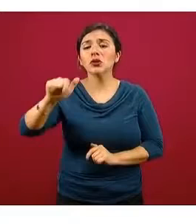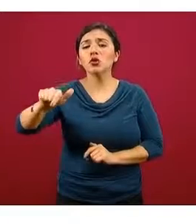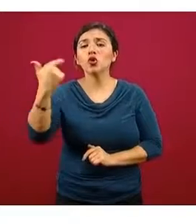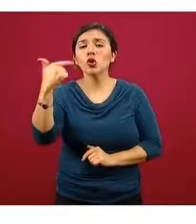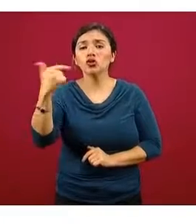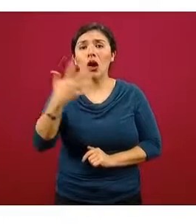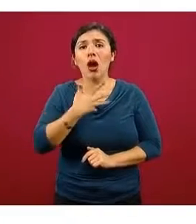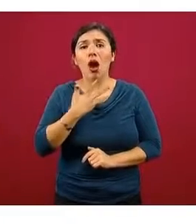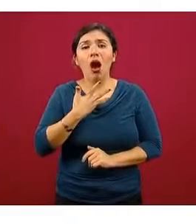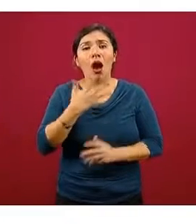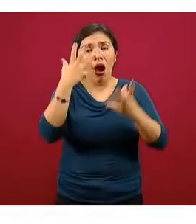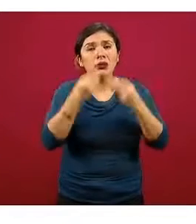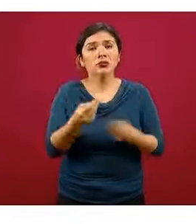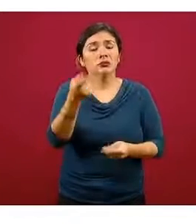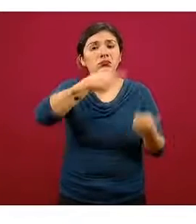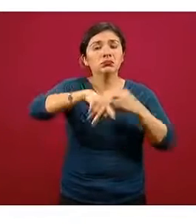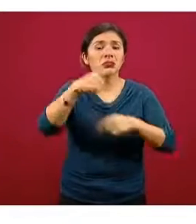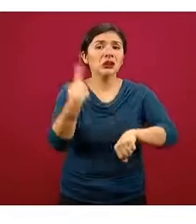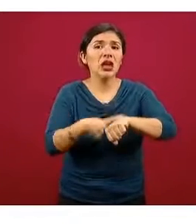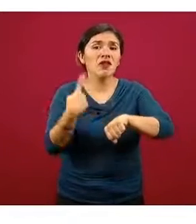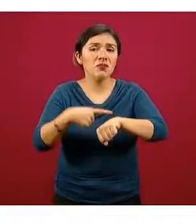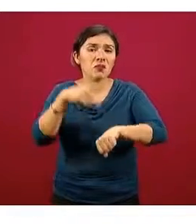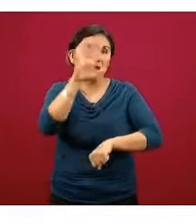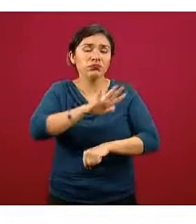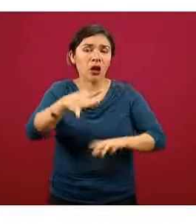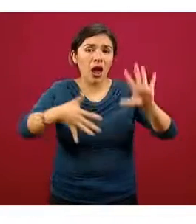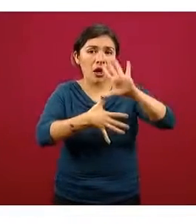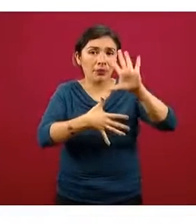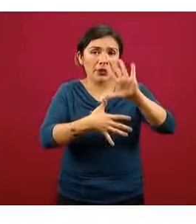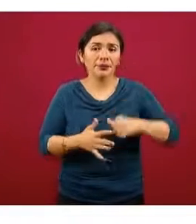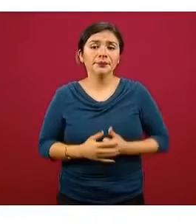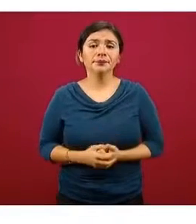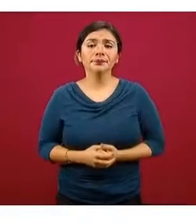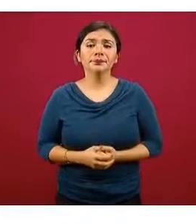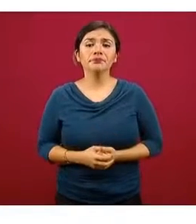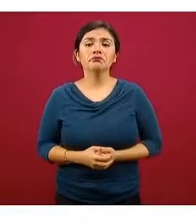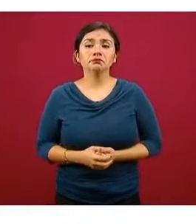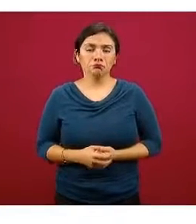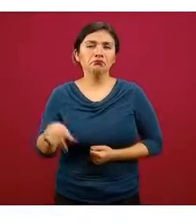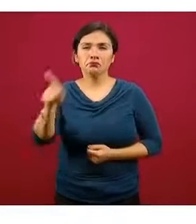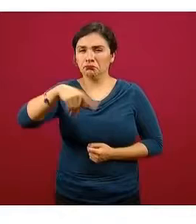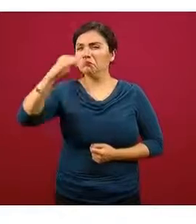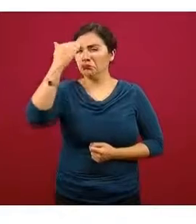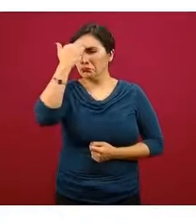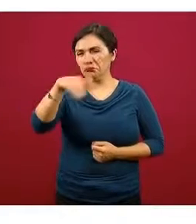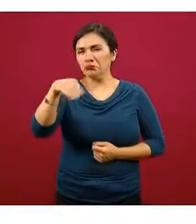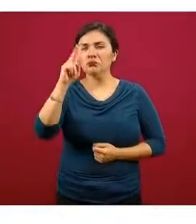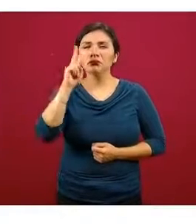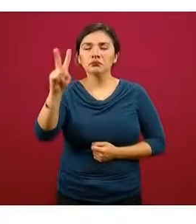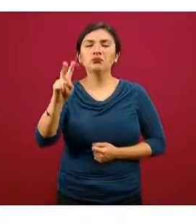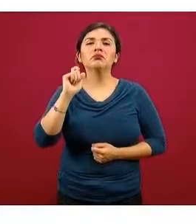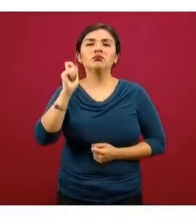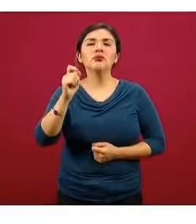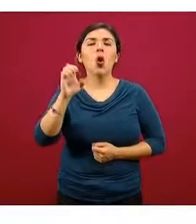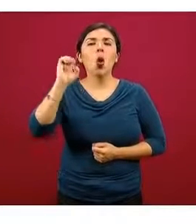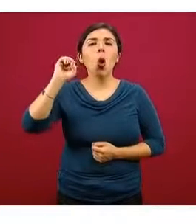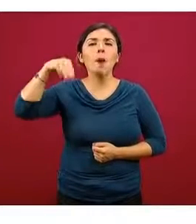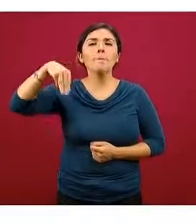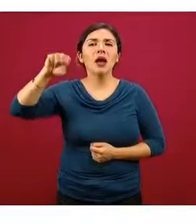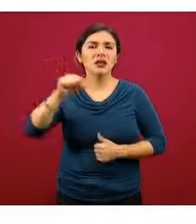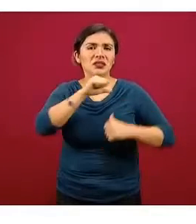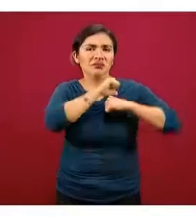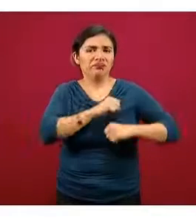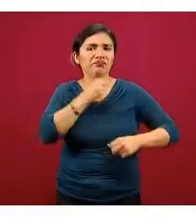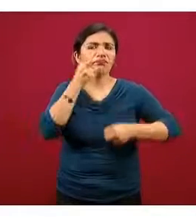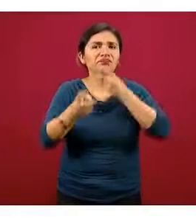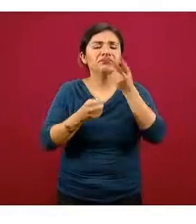1.118.612 ya son los casos activos de la pandemia en la región de las Américas. Y como lo sabemos, hemos escuchado las declaraciones de la OMS,